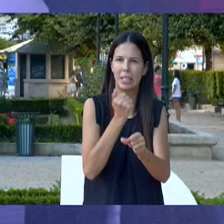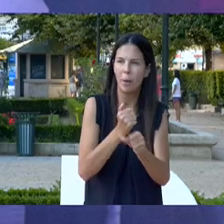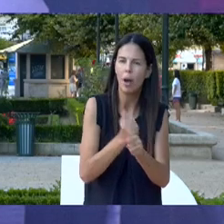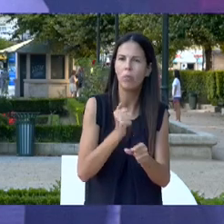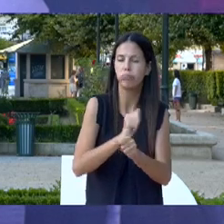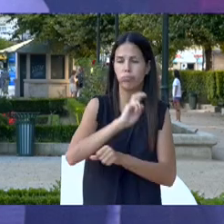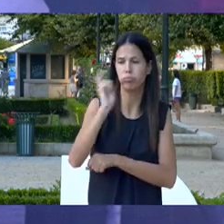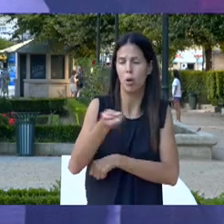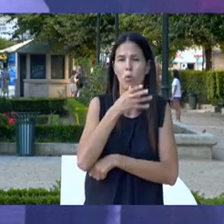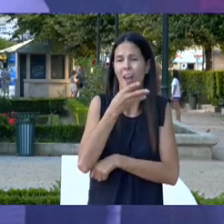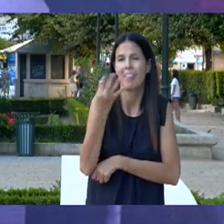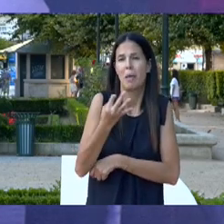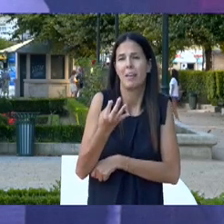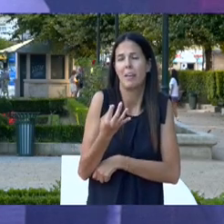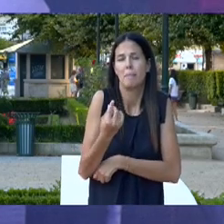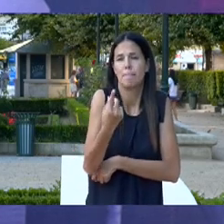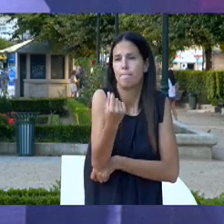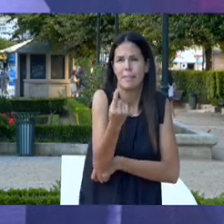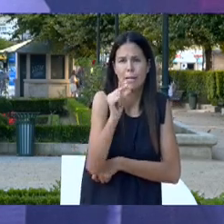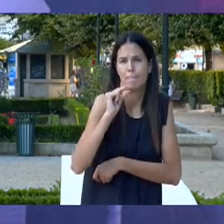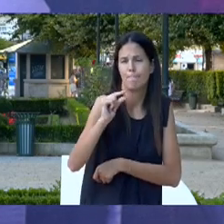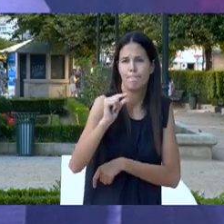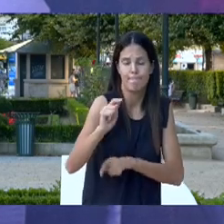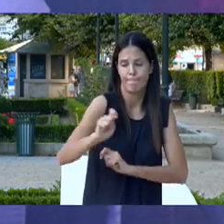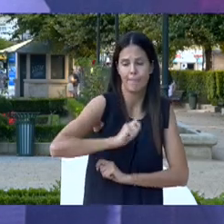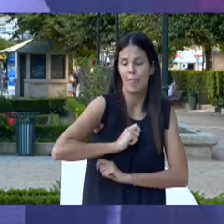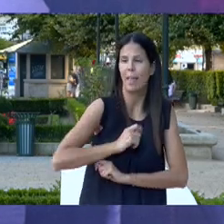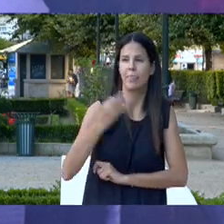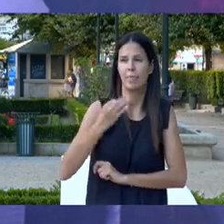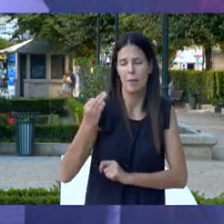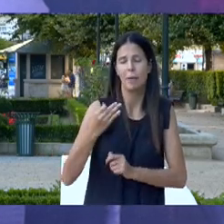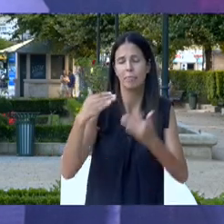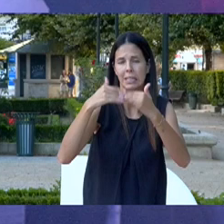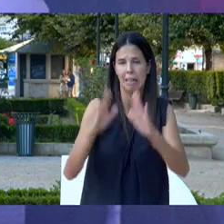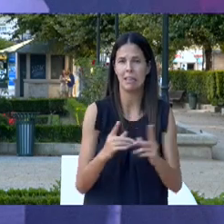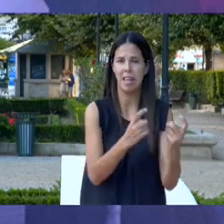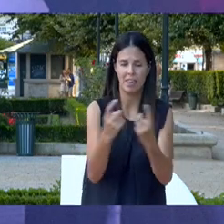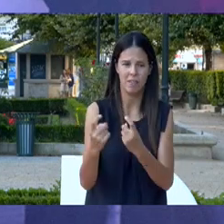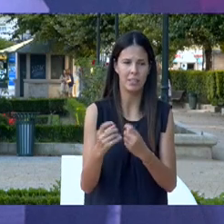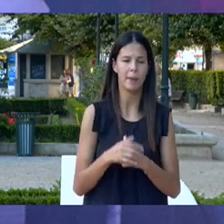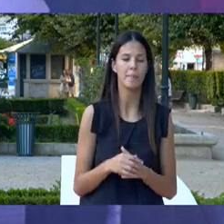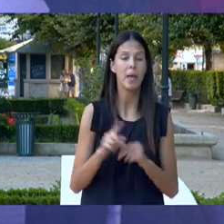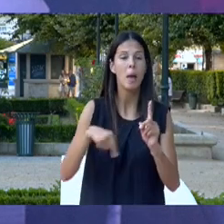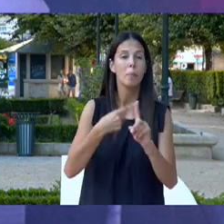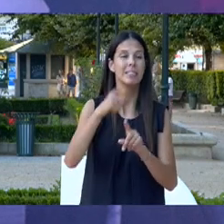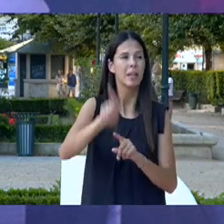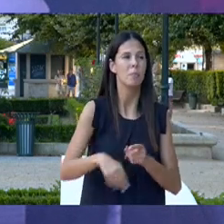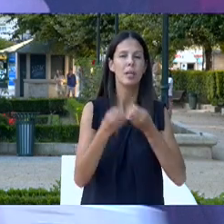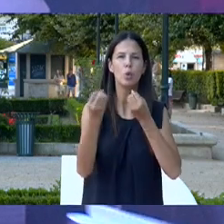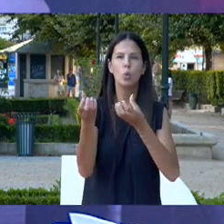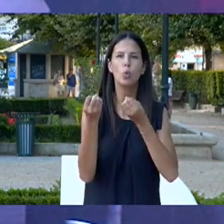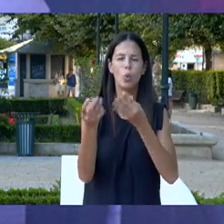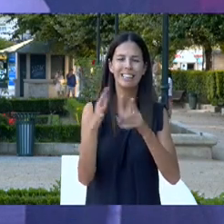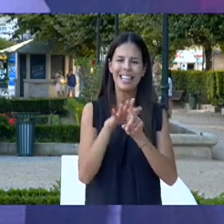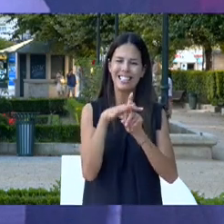que traer eses 4 patacóns que lle daban na fábrica, había que leválos a casa. E ademais, o que tamén contan en esa radiografía de